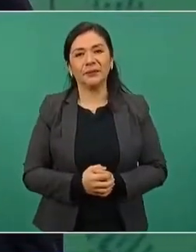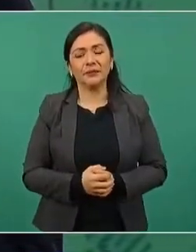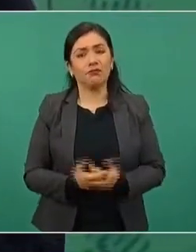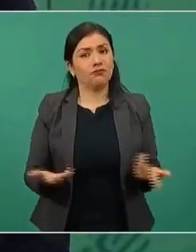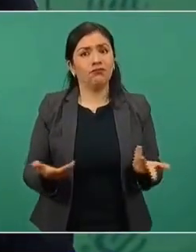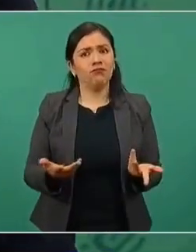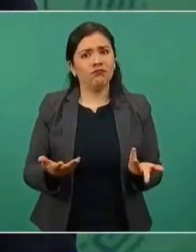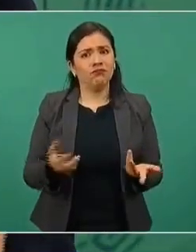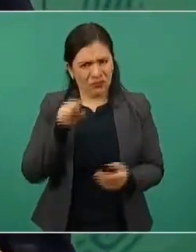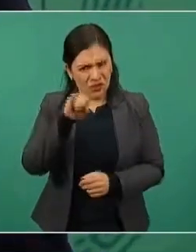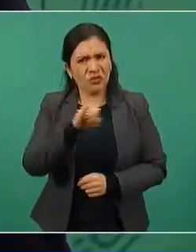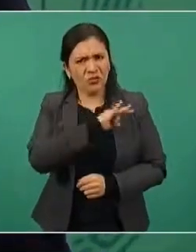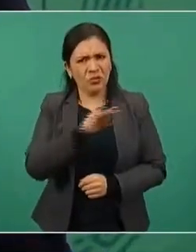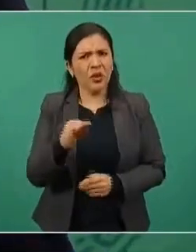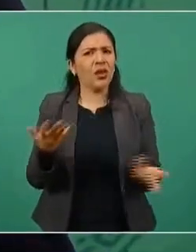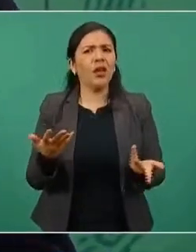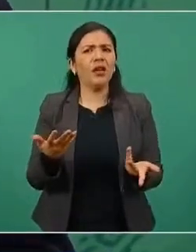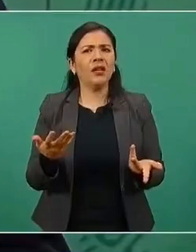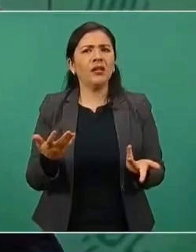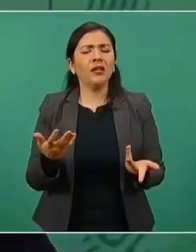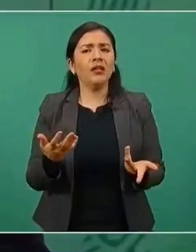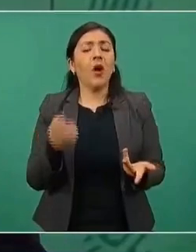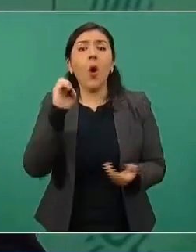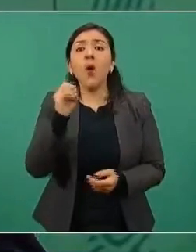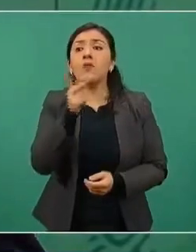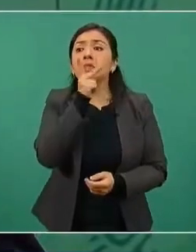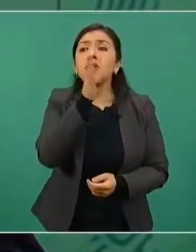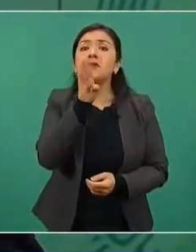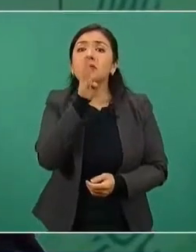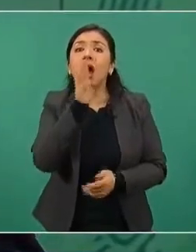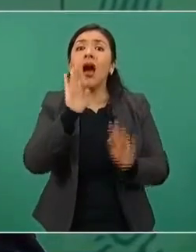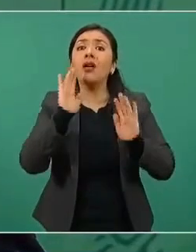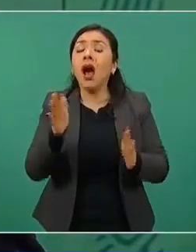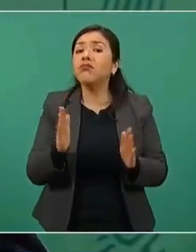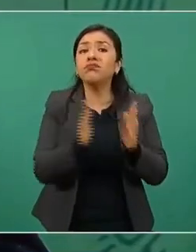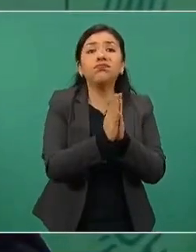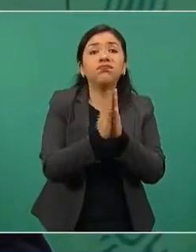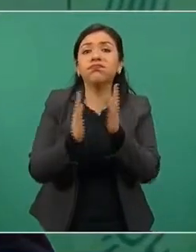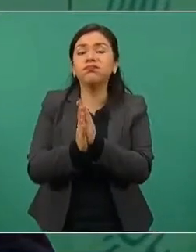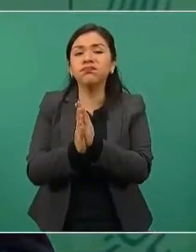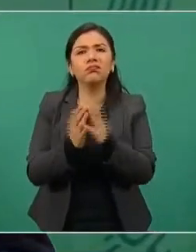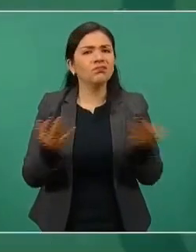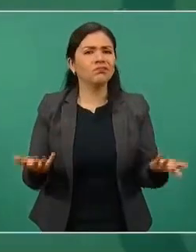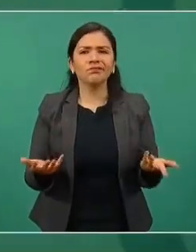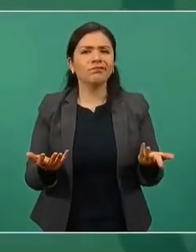tratar de hacerlo, aunque ya no estén nuestros padres, porque